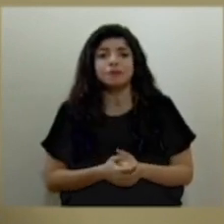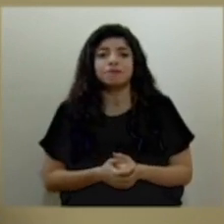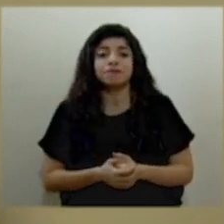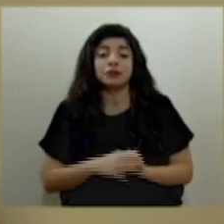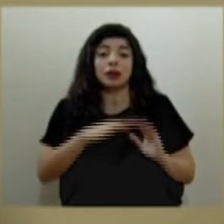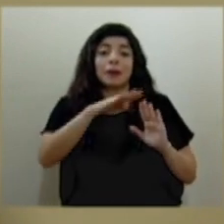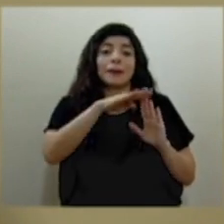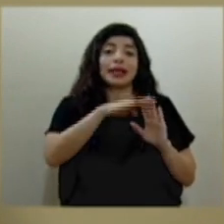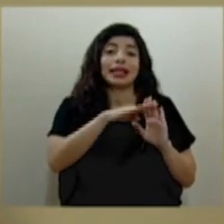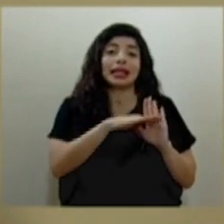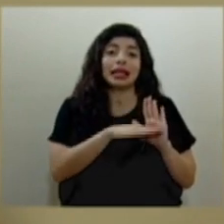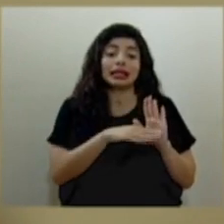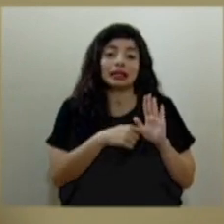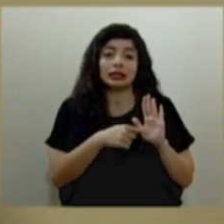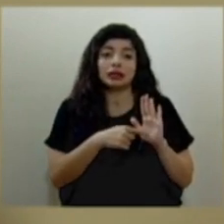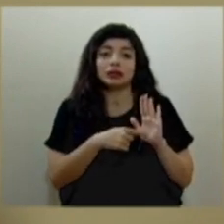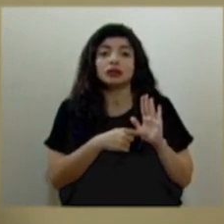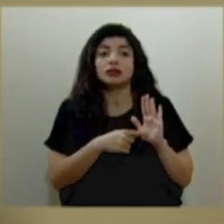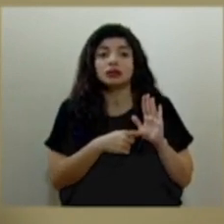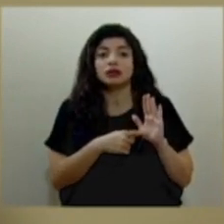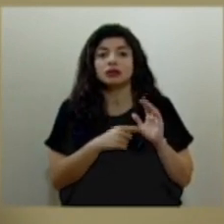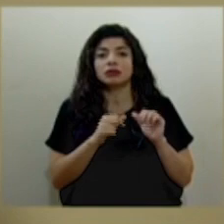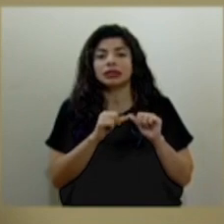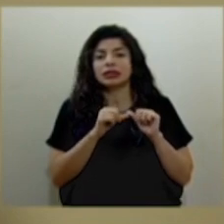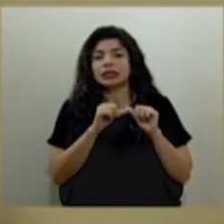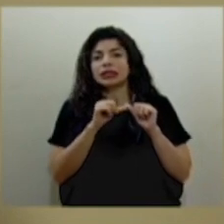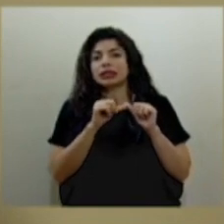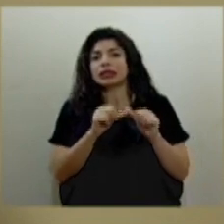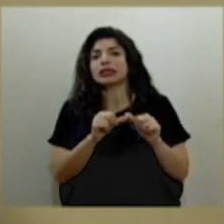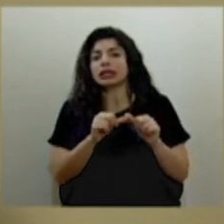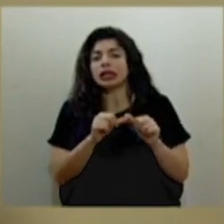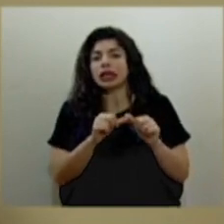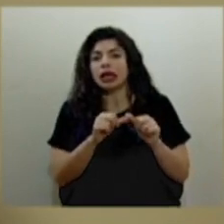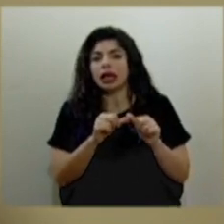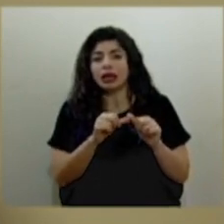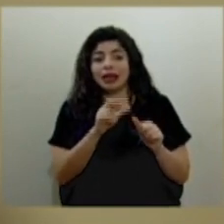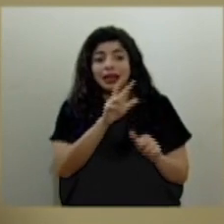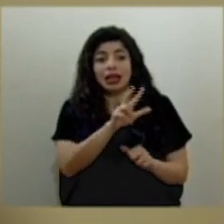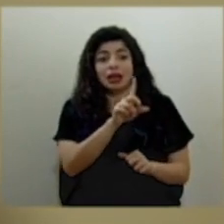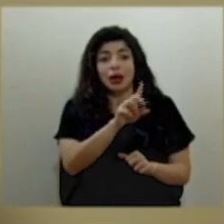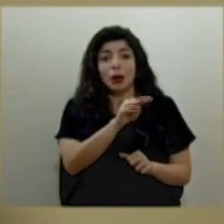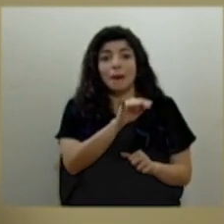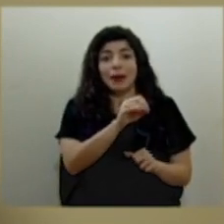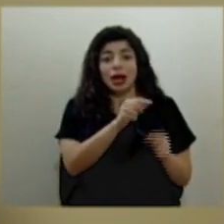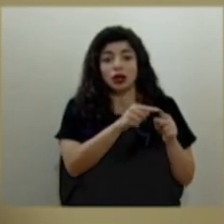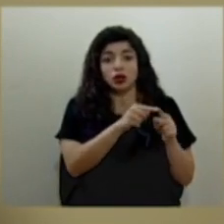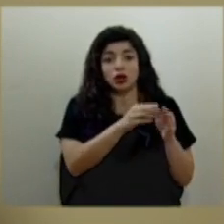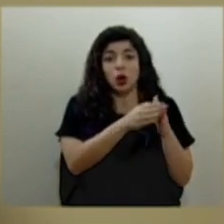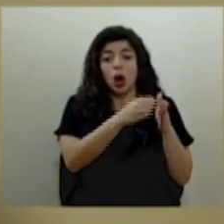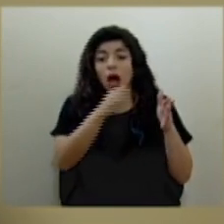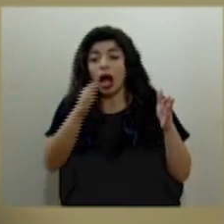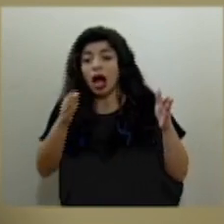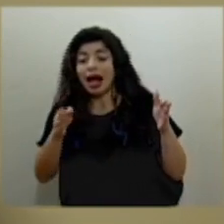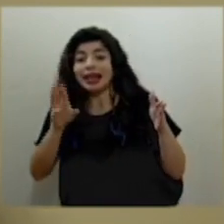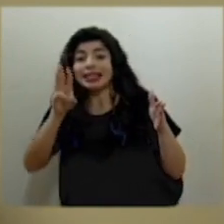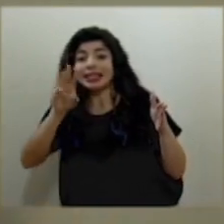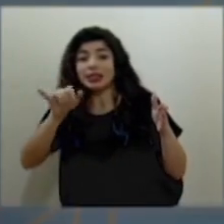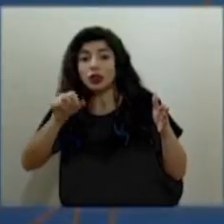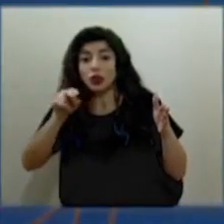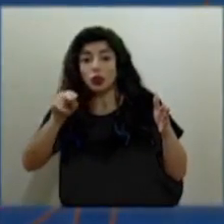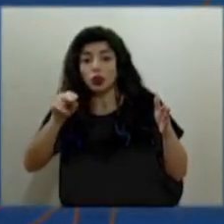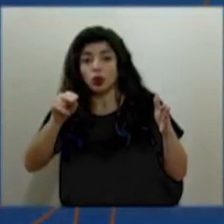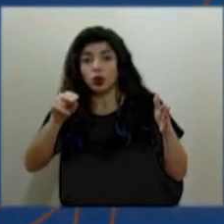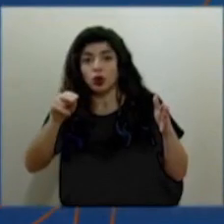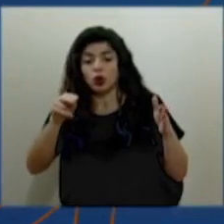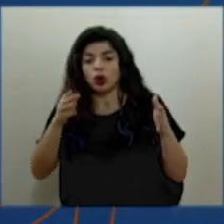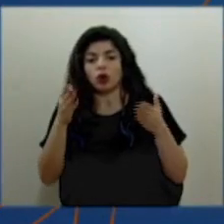las medidas que se estarán siguiendo del 31 de mayo al 6 de junio, que es el siguiente